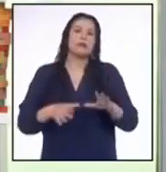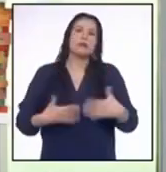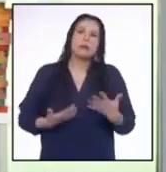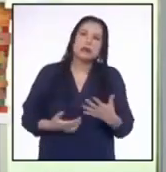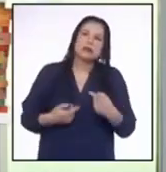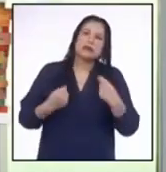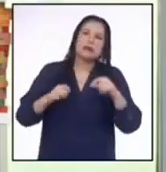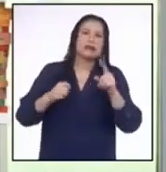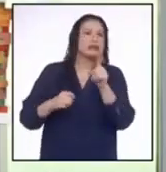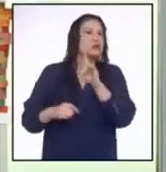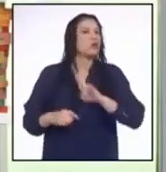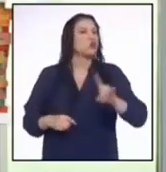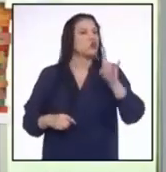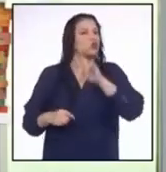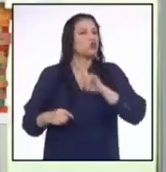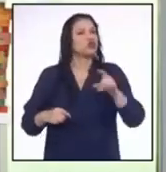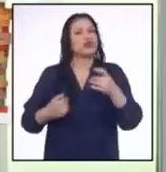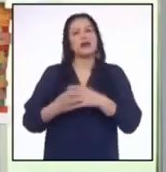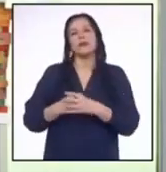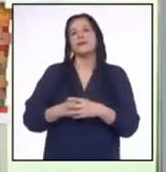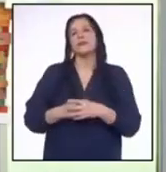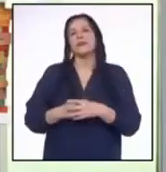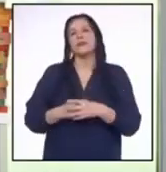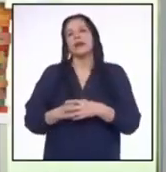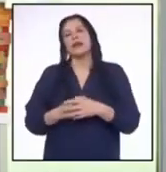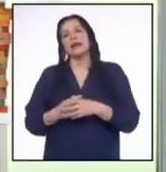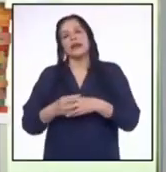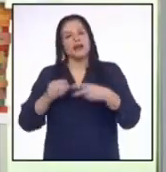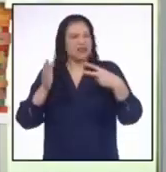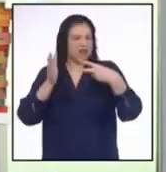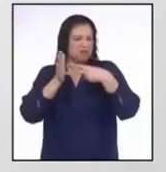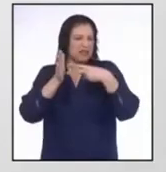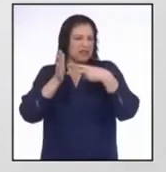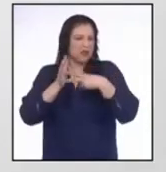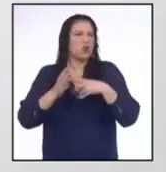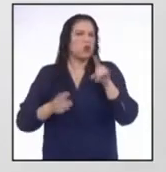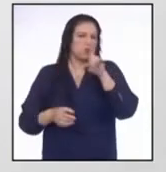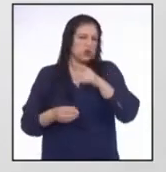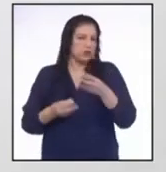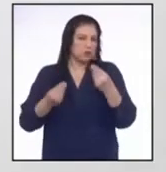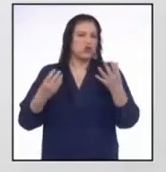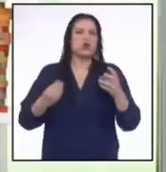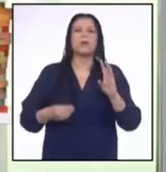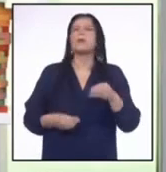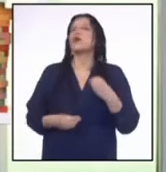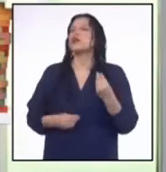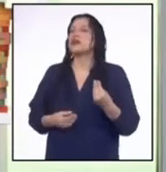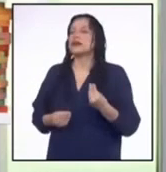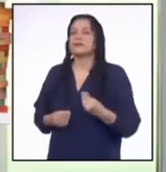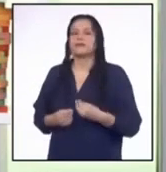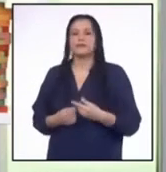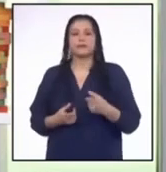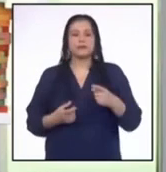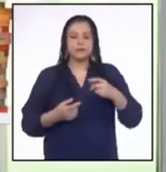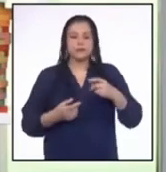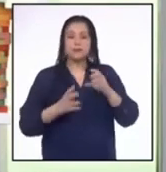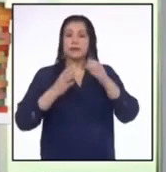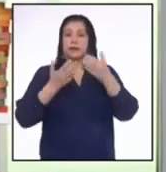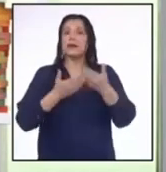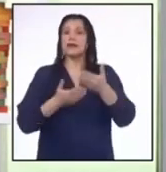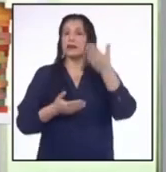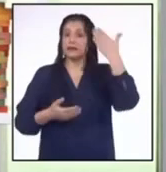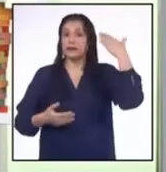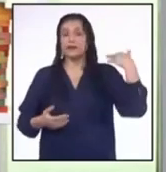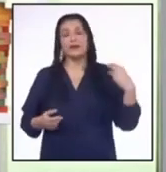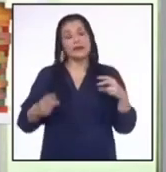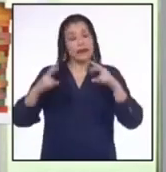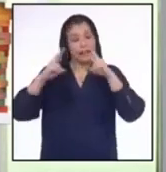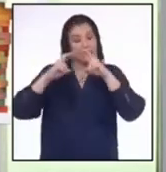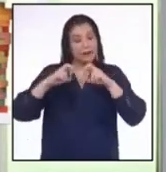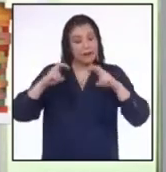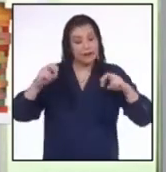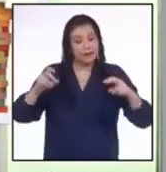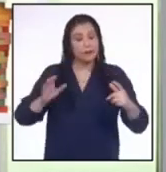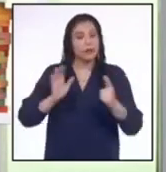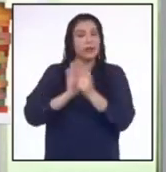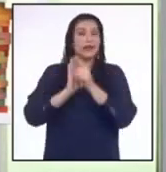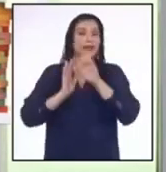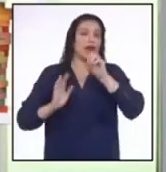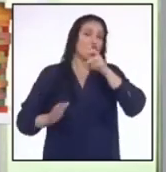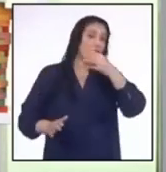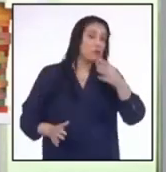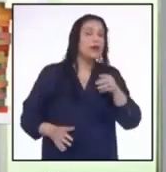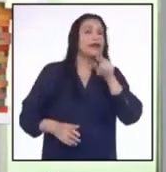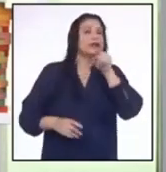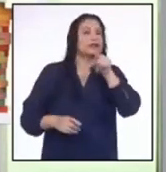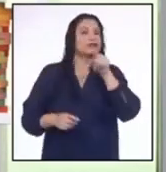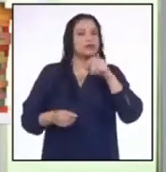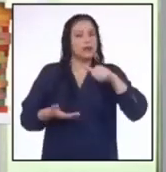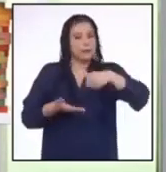los electrodomésticos que usen una alta resistencia eléctrica. ¿Por qué? En el programa anterior analizamos la ley de Ohm y, por